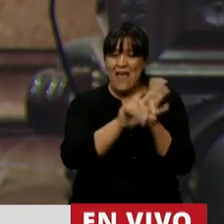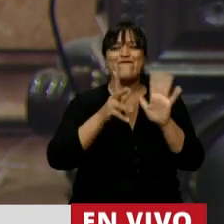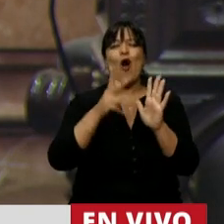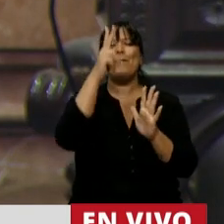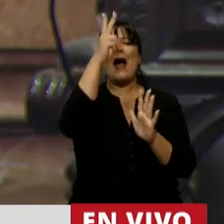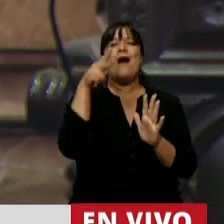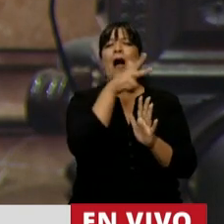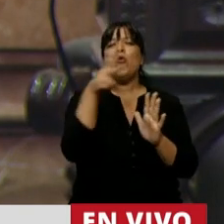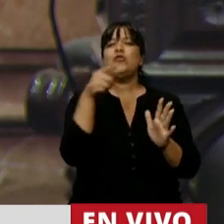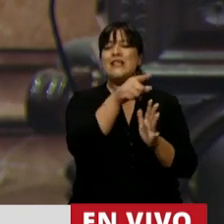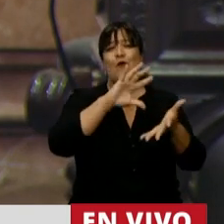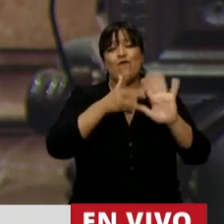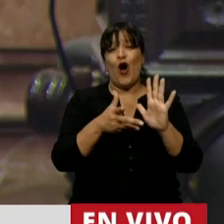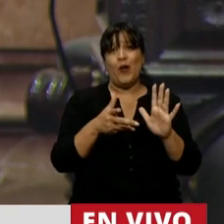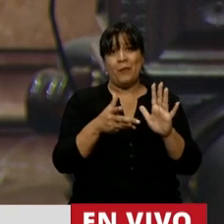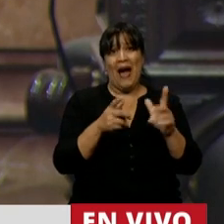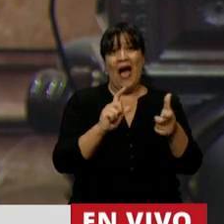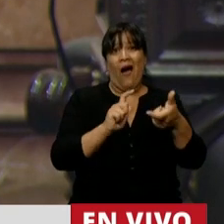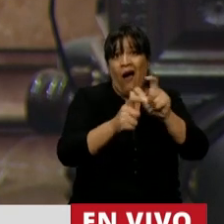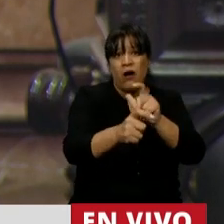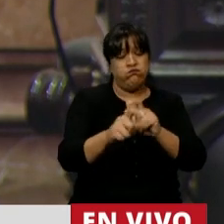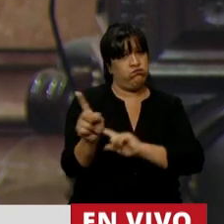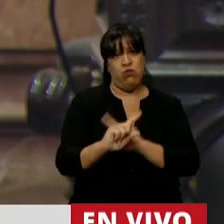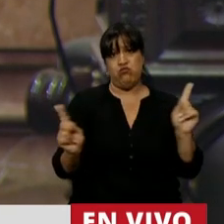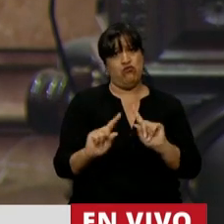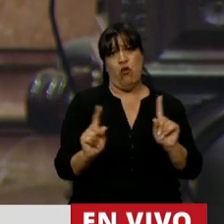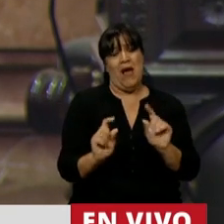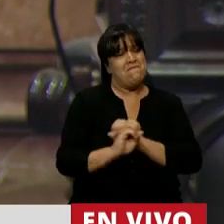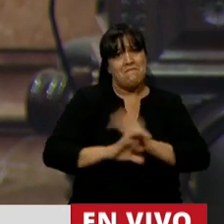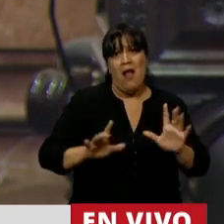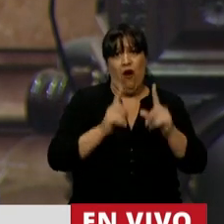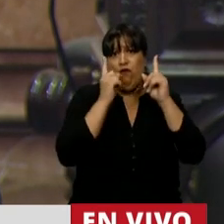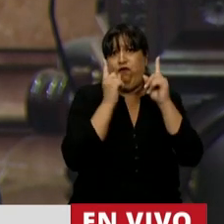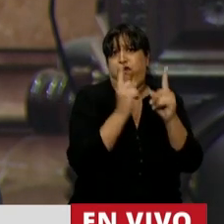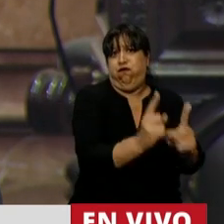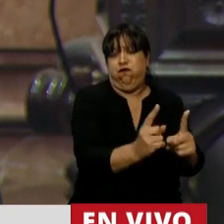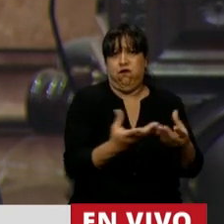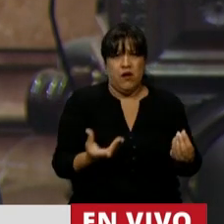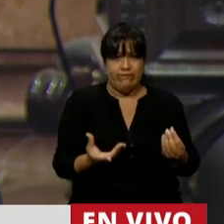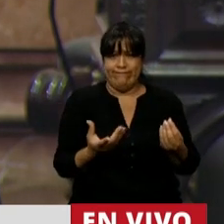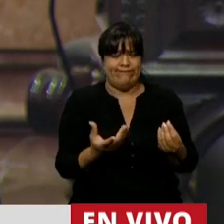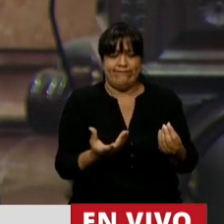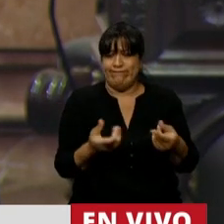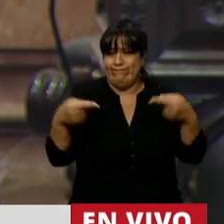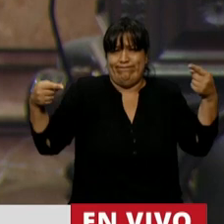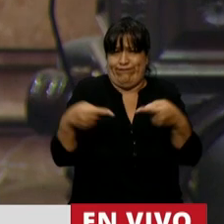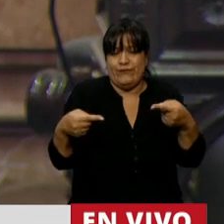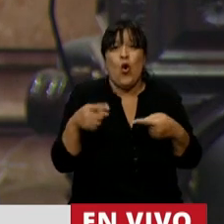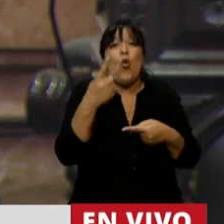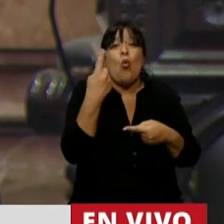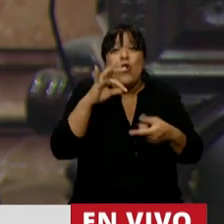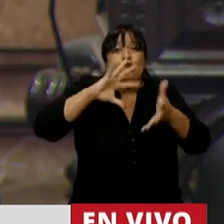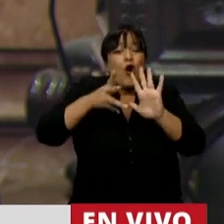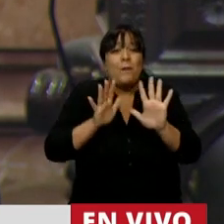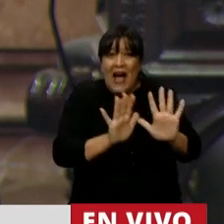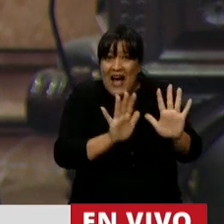como la ley de la inmovilidad e inmoralidad jubilatoria. porque lo único que ustedes están haciendo hoy